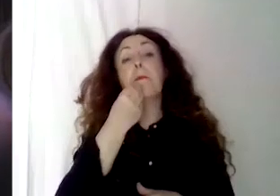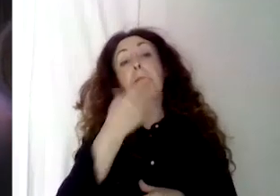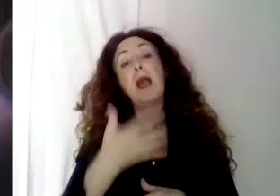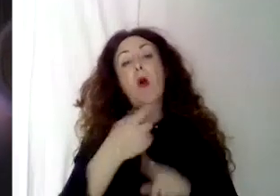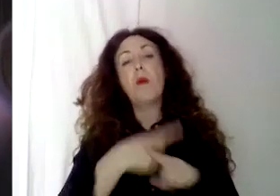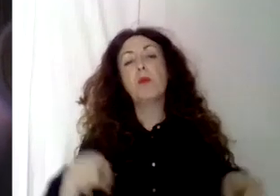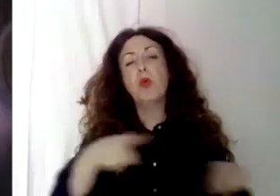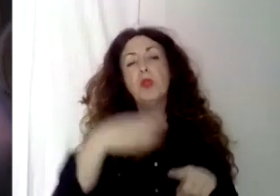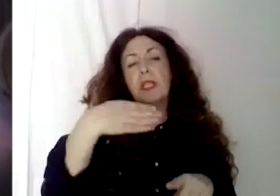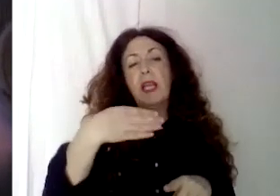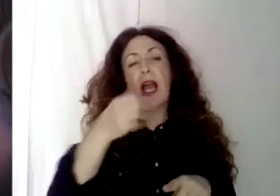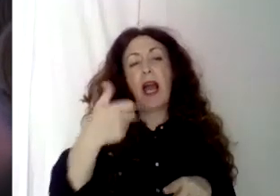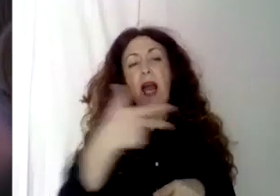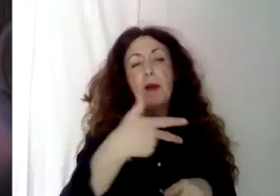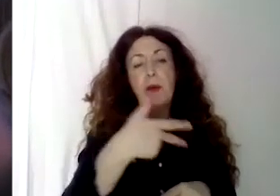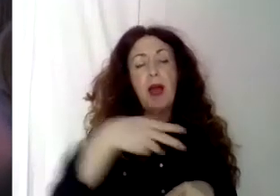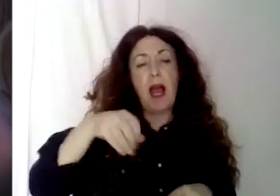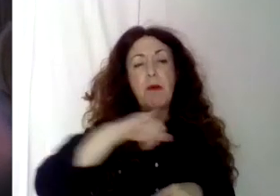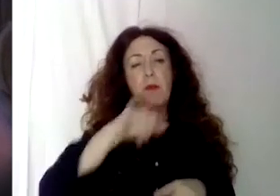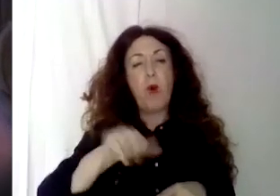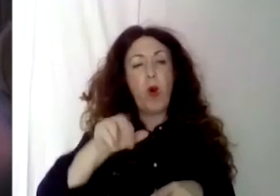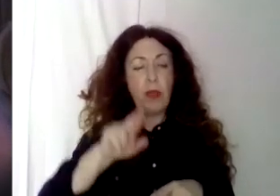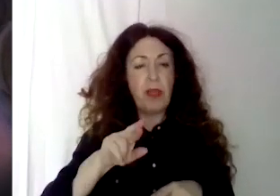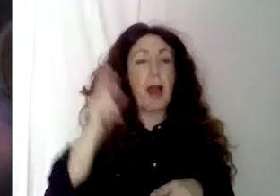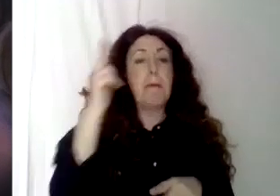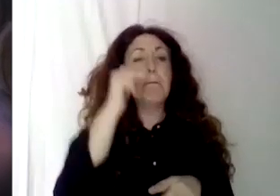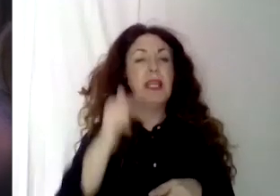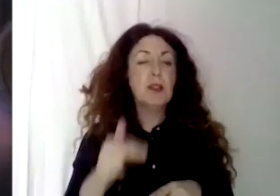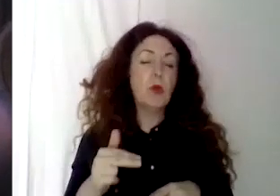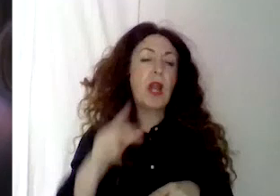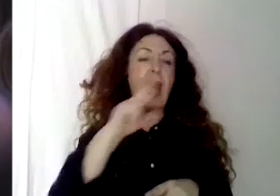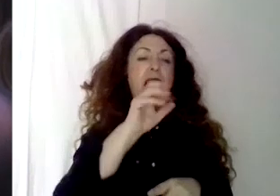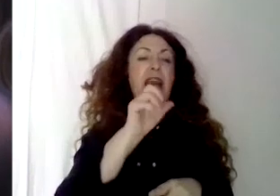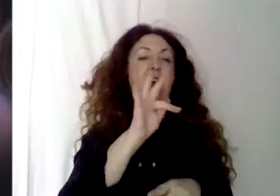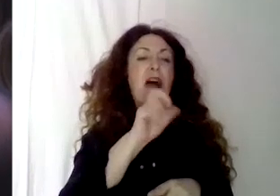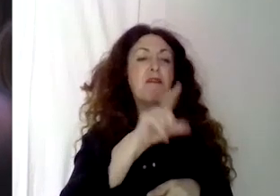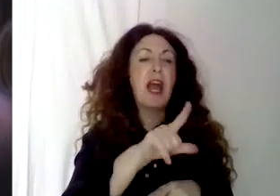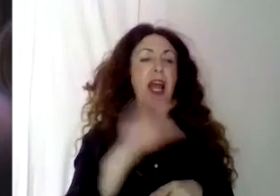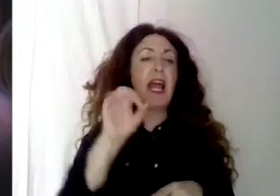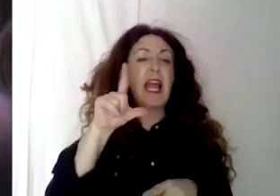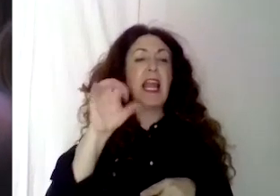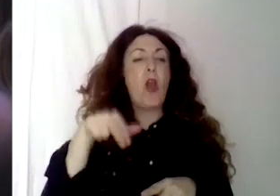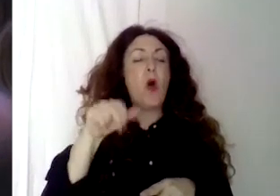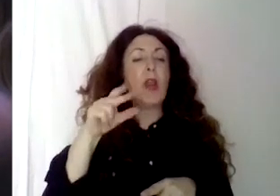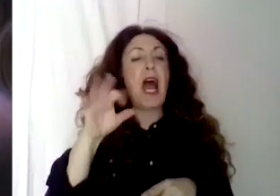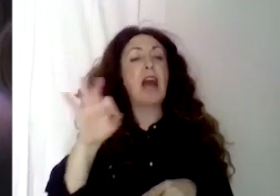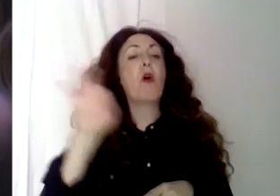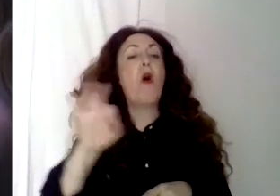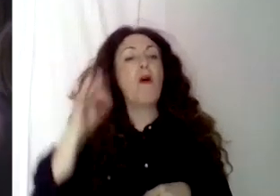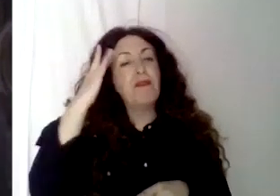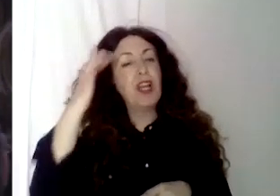Leonardo y la filosofía de Platón o Spinoza. Beethoven dispara, sin